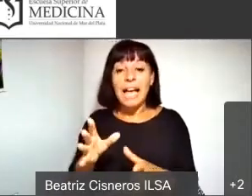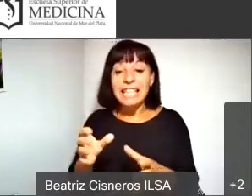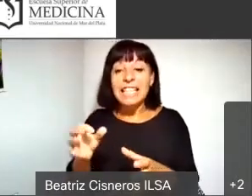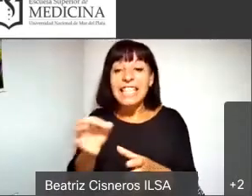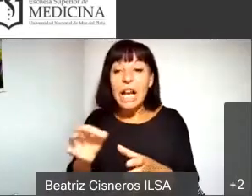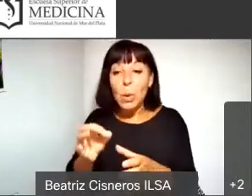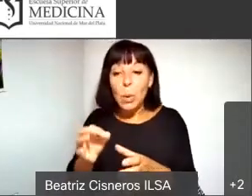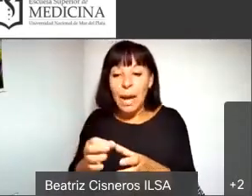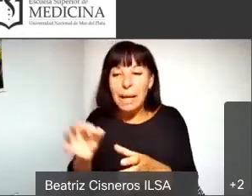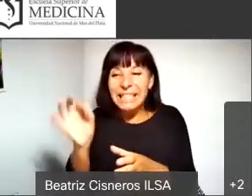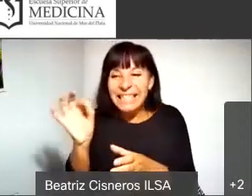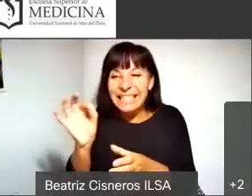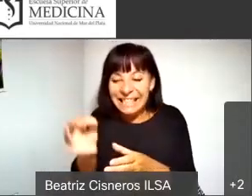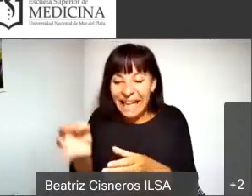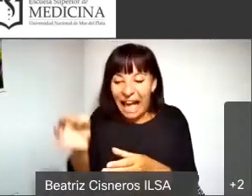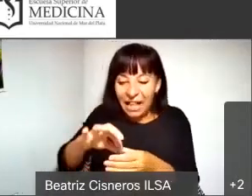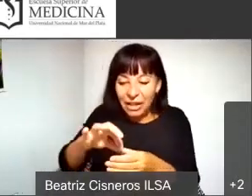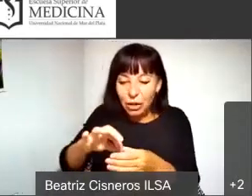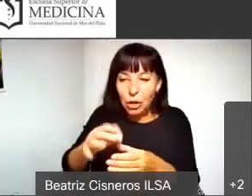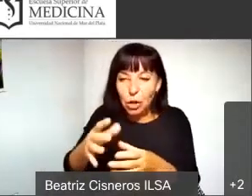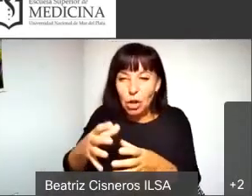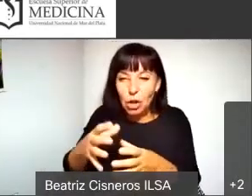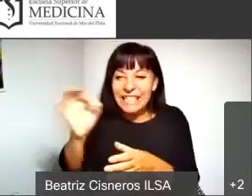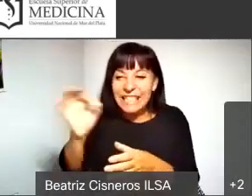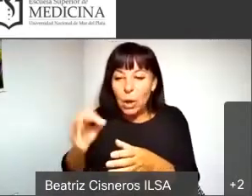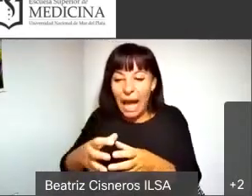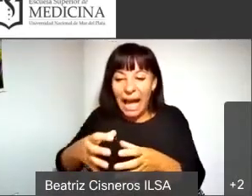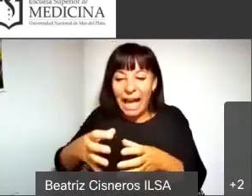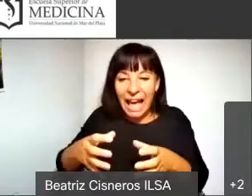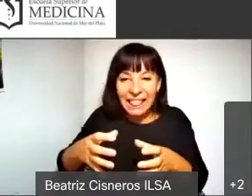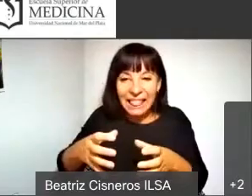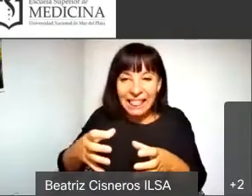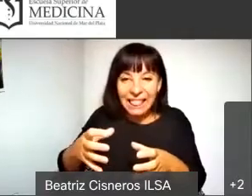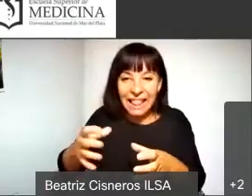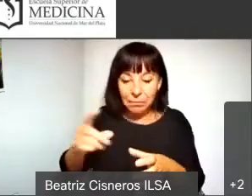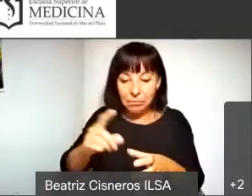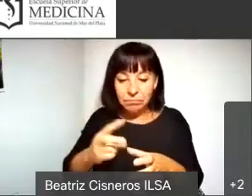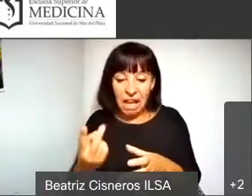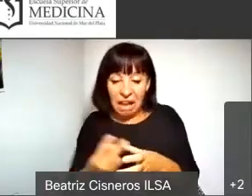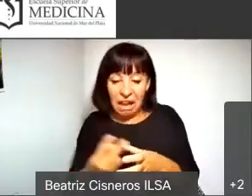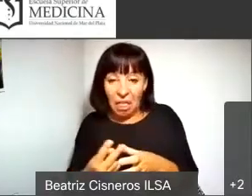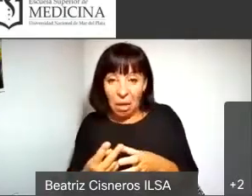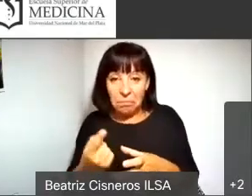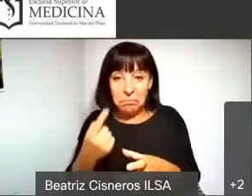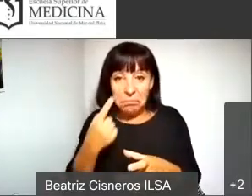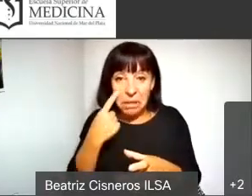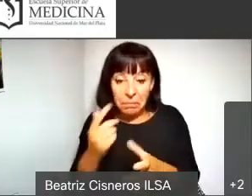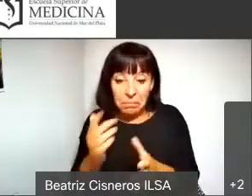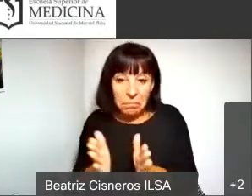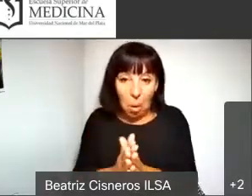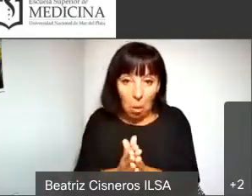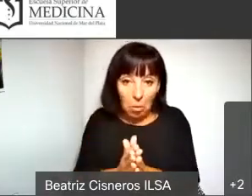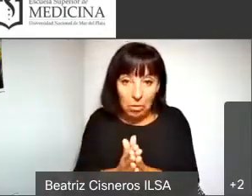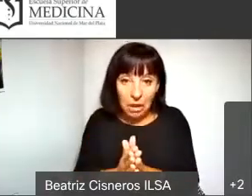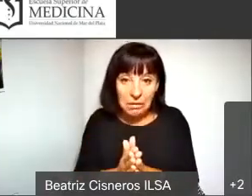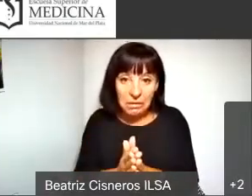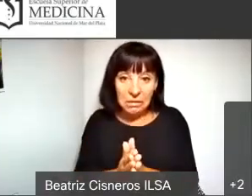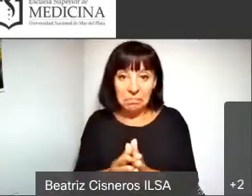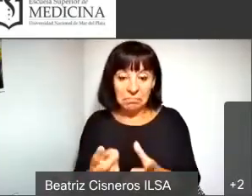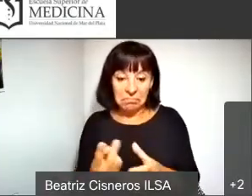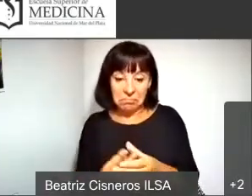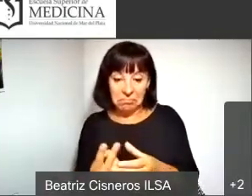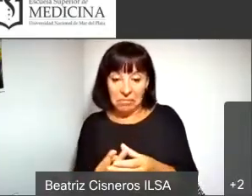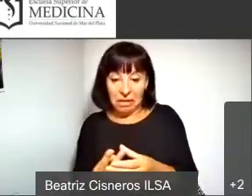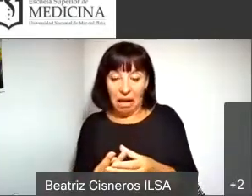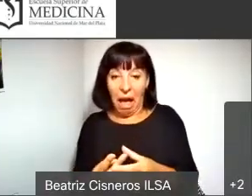de la célula procariota de mayor tamaño, ambas conviven o existen en tolerancia mutua.